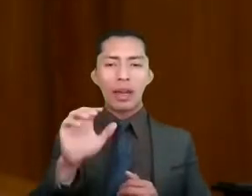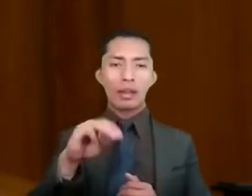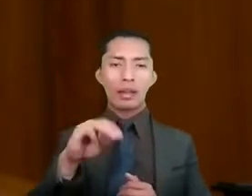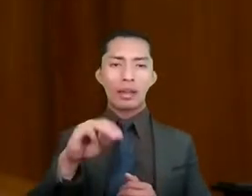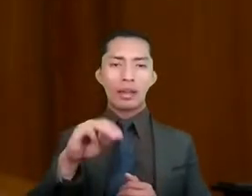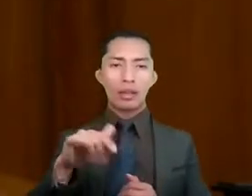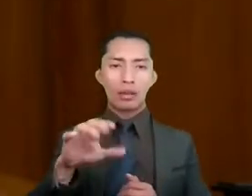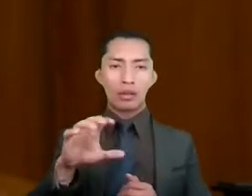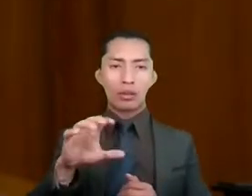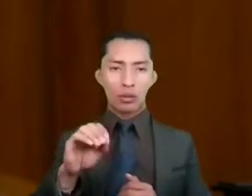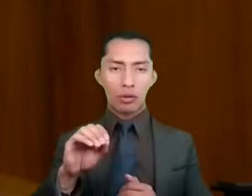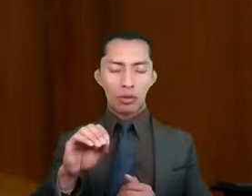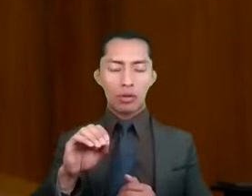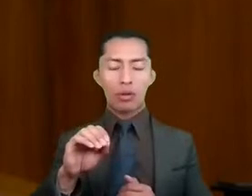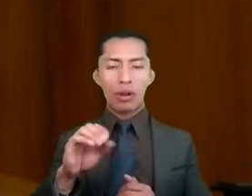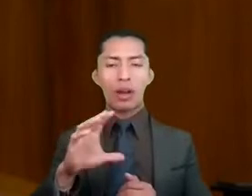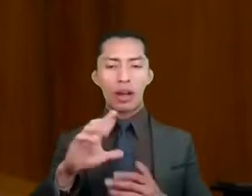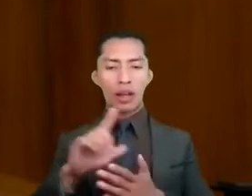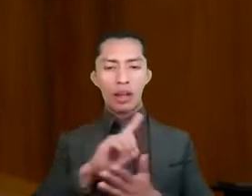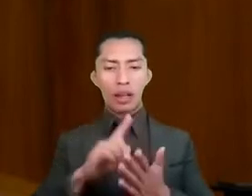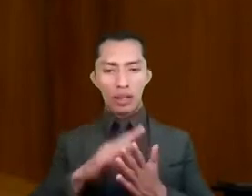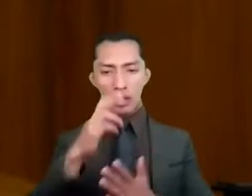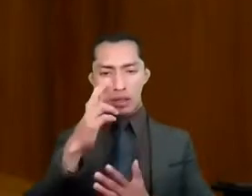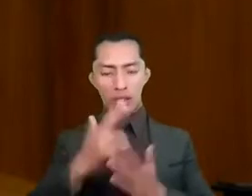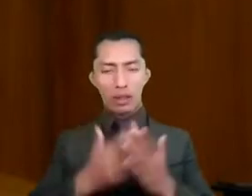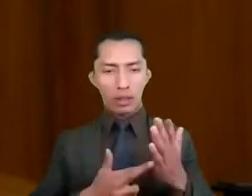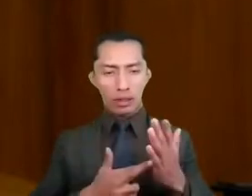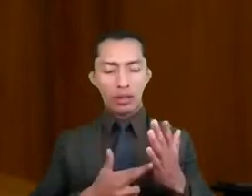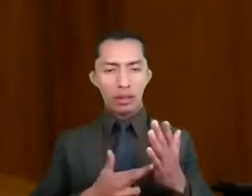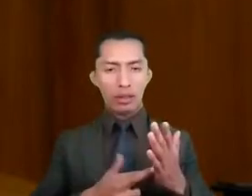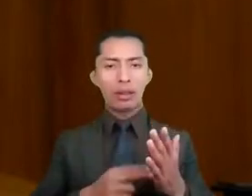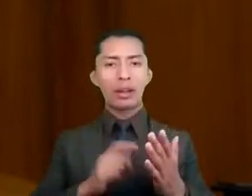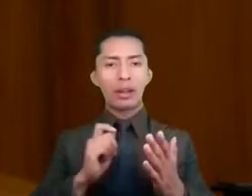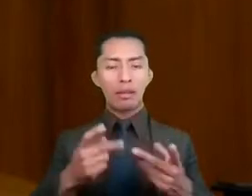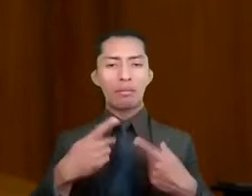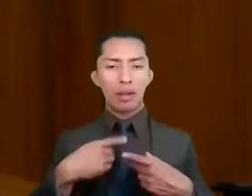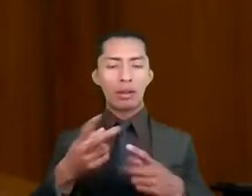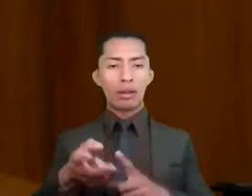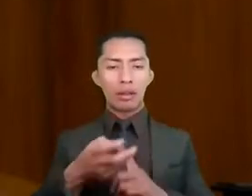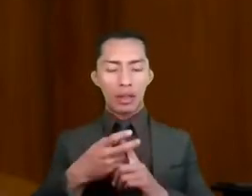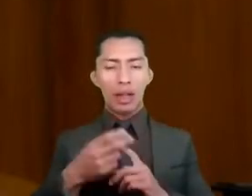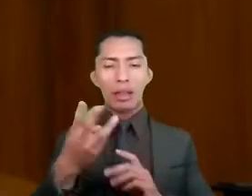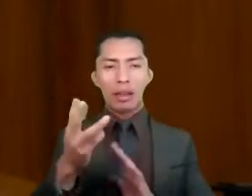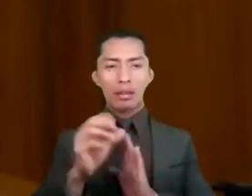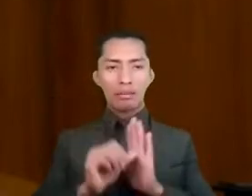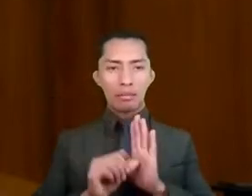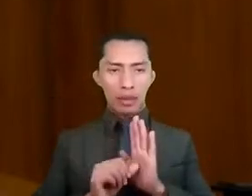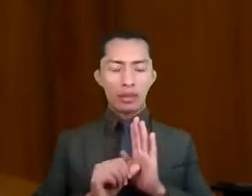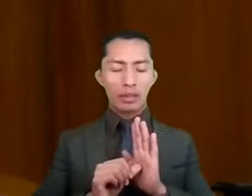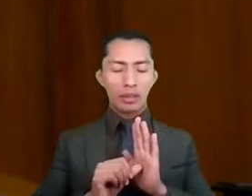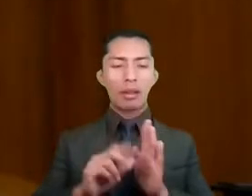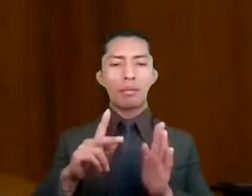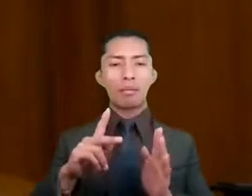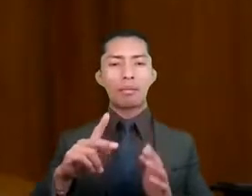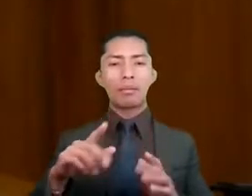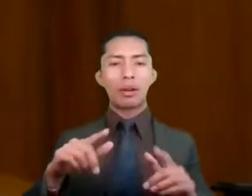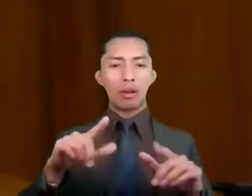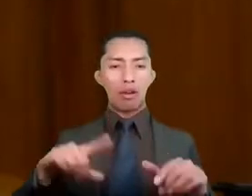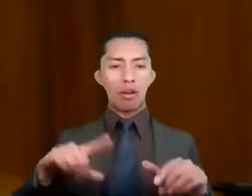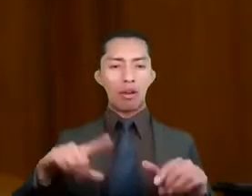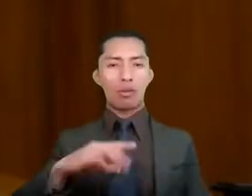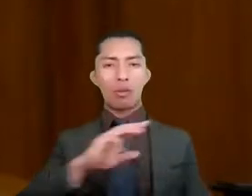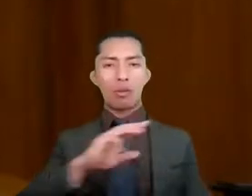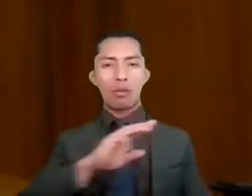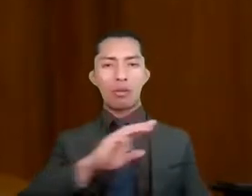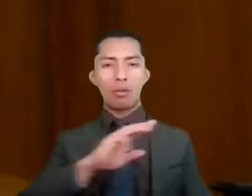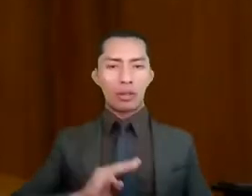Arriaga Villa por el delito de privación de la libertad. Desde hace 3 meses, el Palacio Municipal se encuentra cerrado por